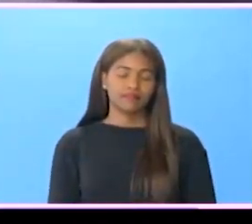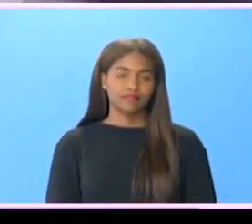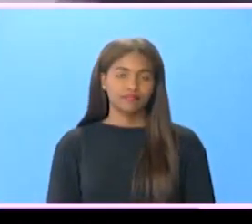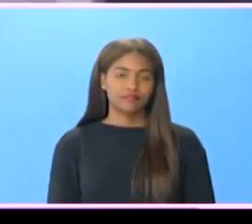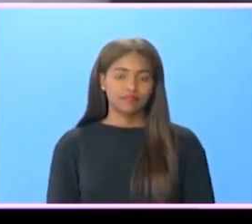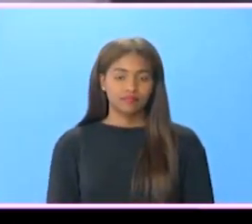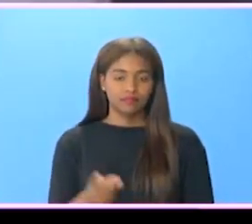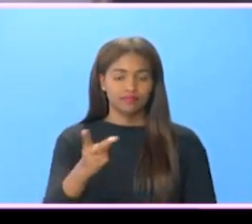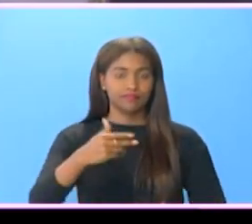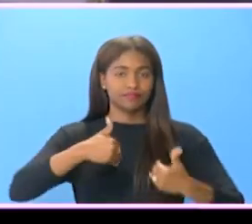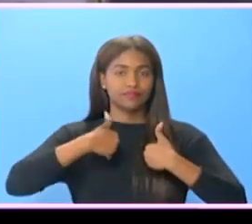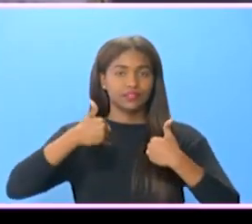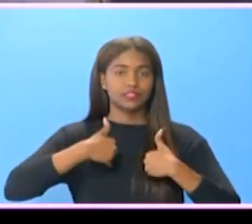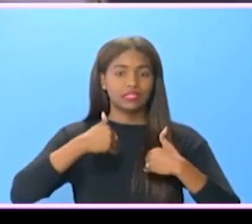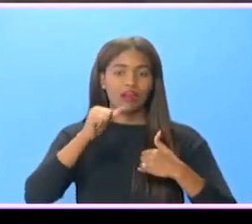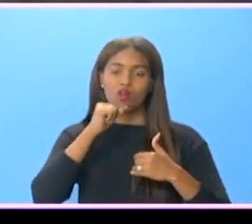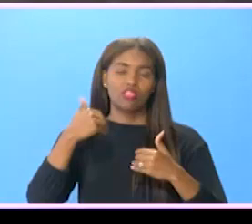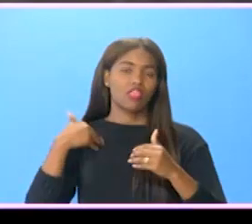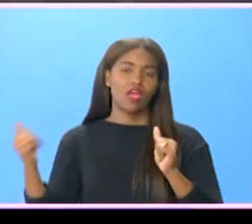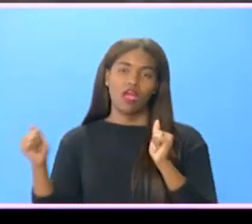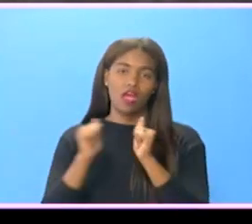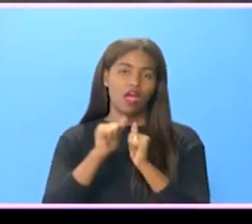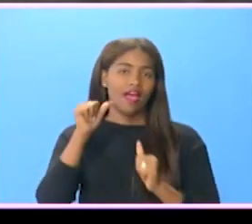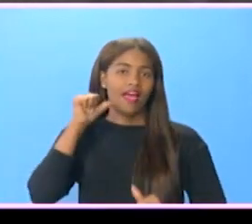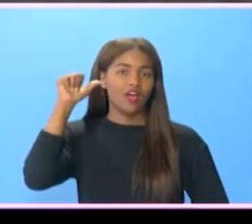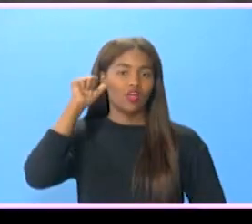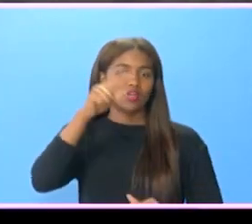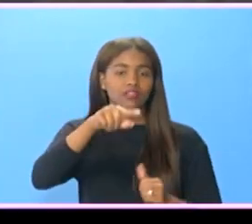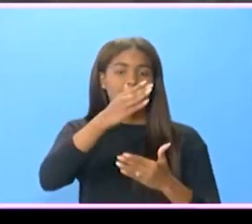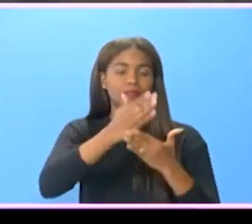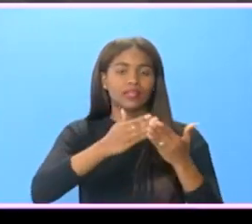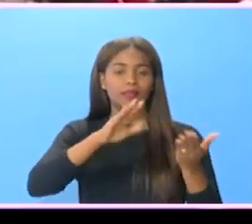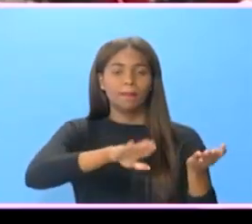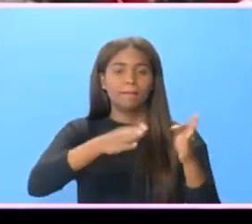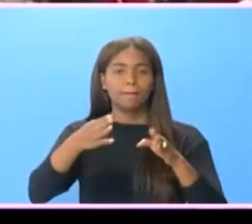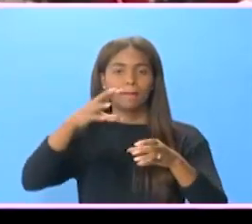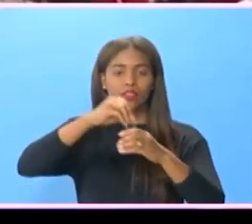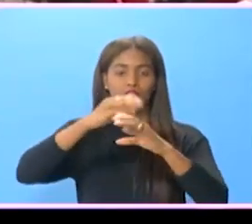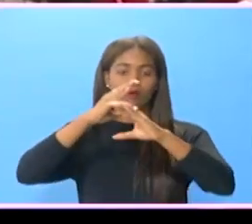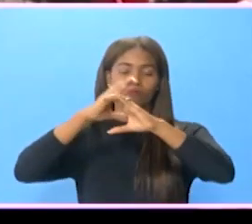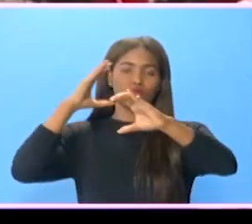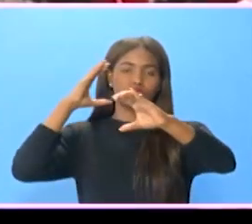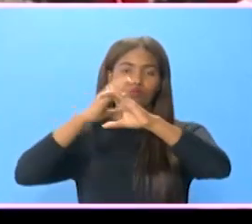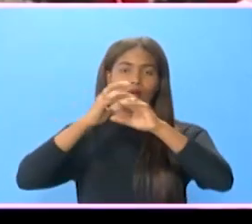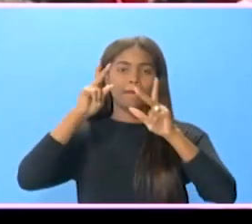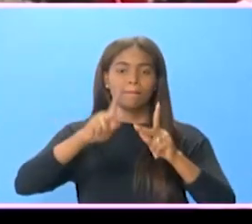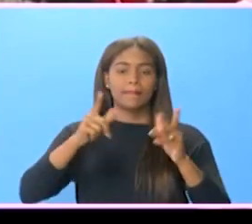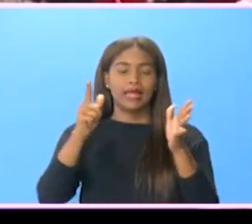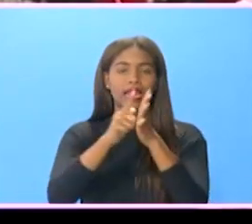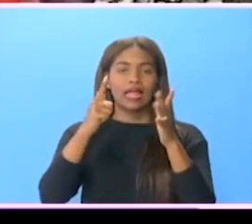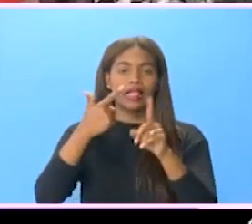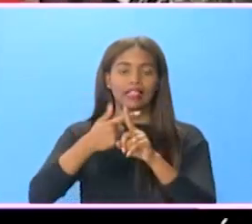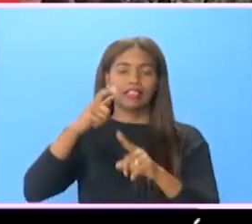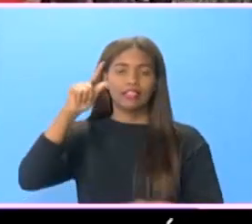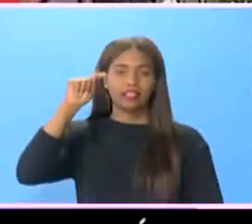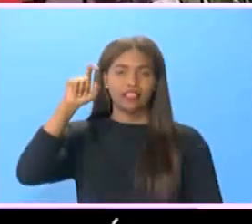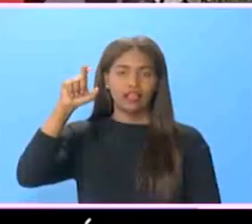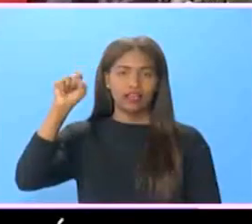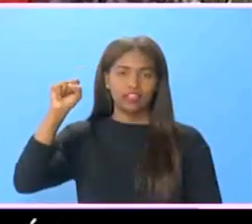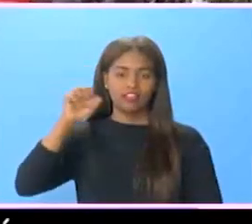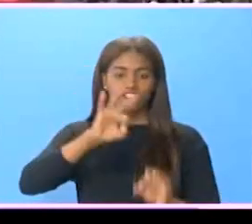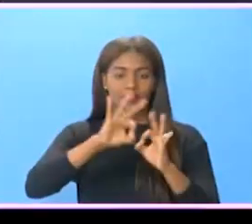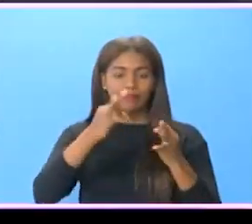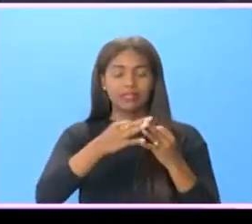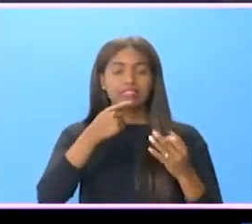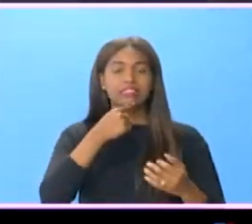Estos 2 menores viajaban no acompañados y son parte de los fallecidos dentro del furgón con migrantes en San Antonio, Texas. Familiares indican